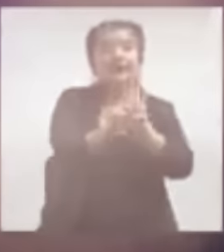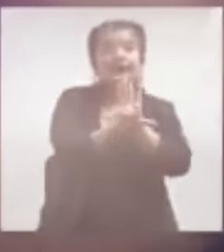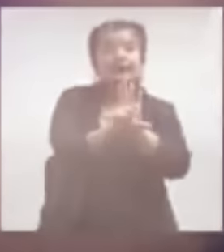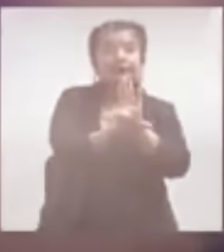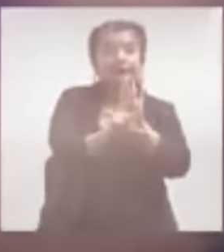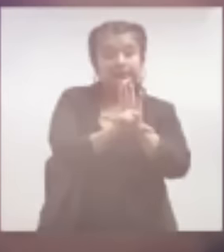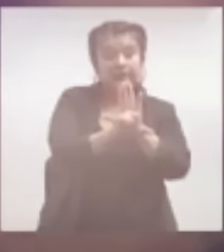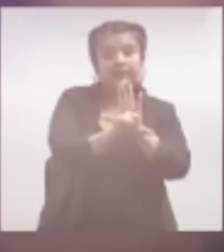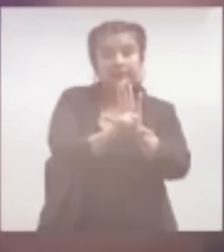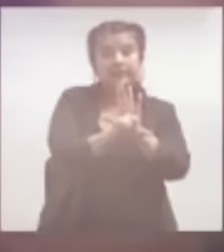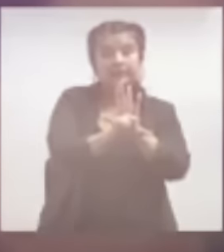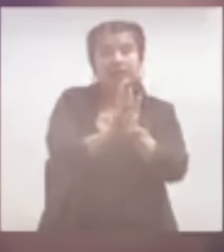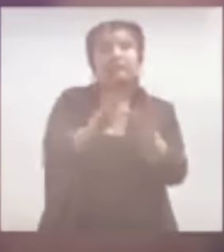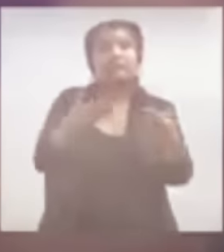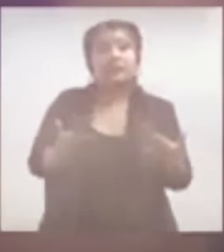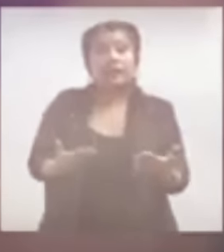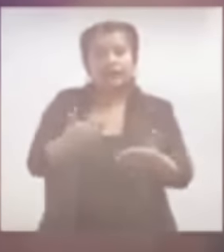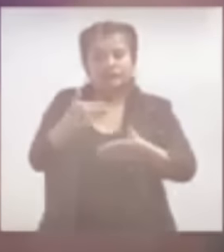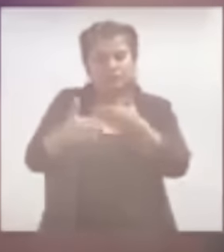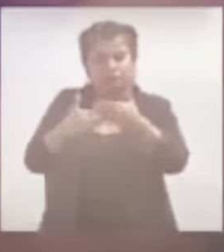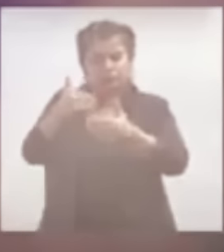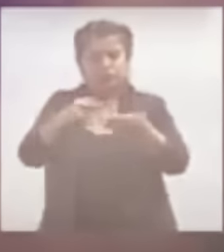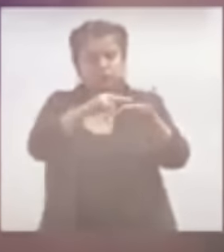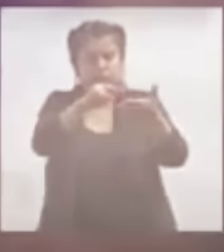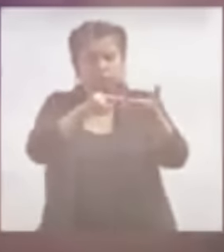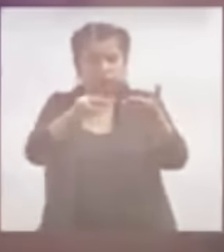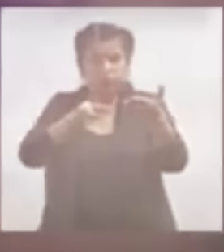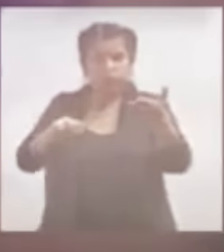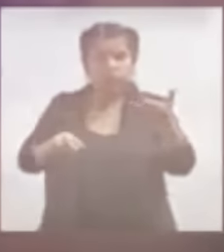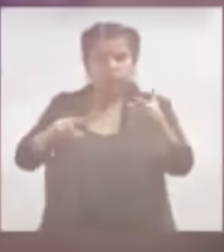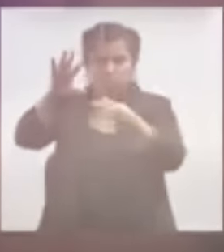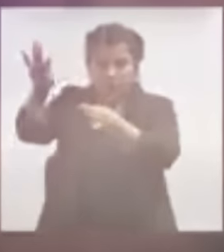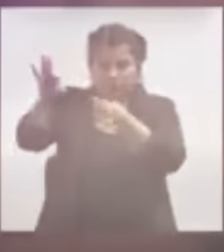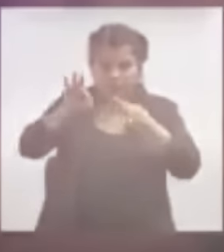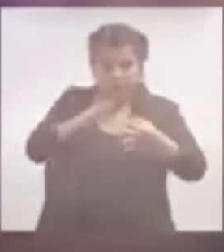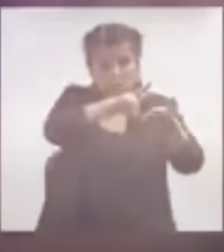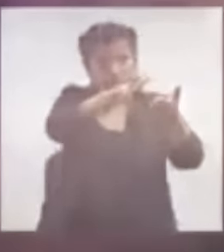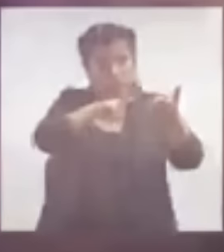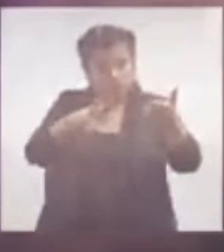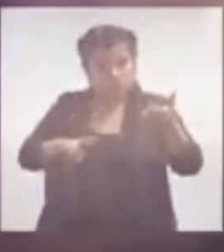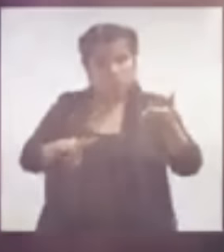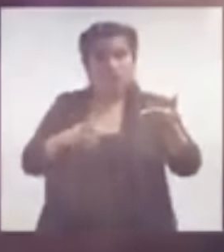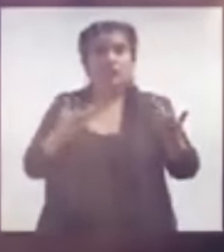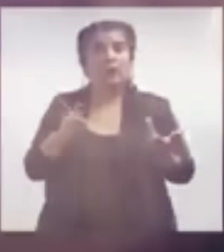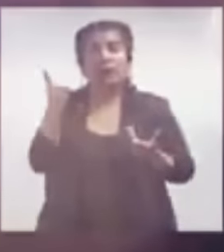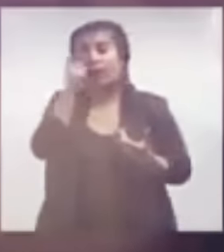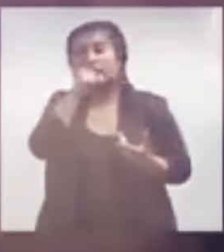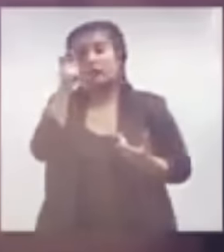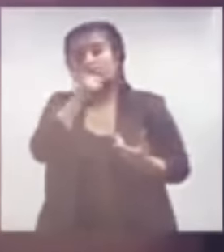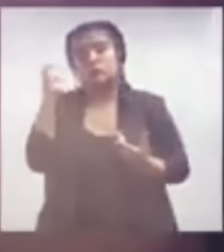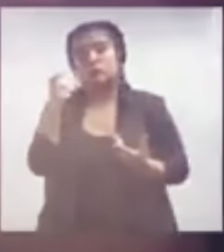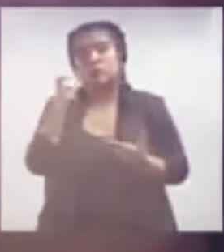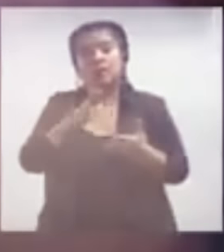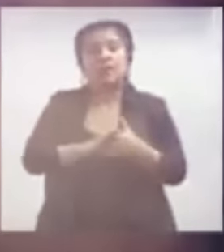ley se iban a ir leyendo conforme entraran y que no iba a haber